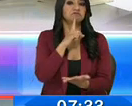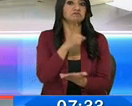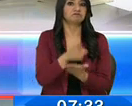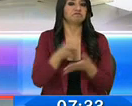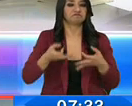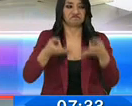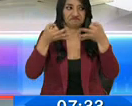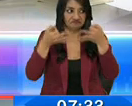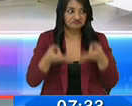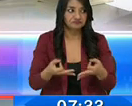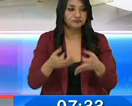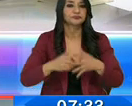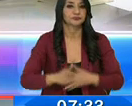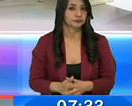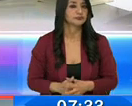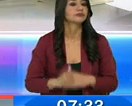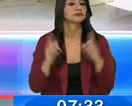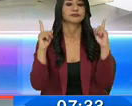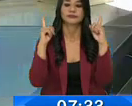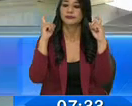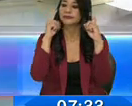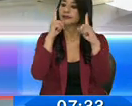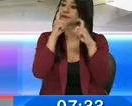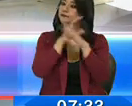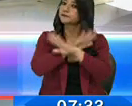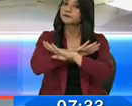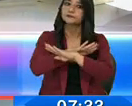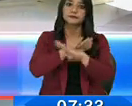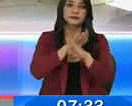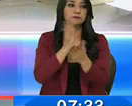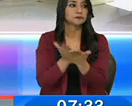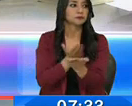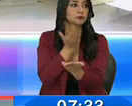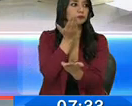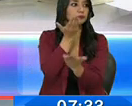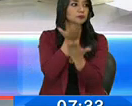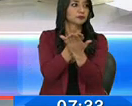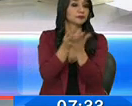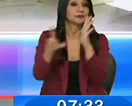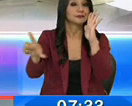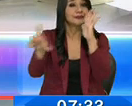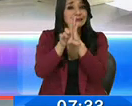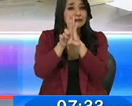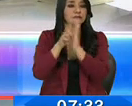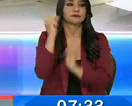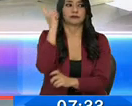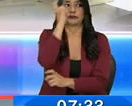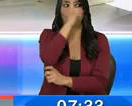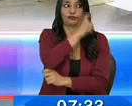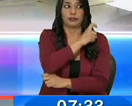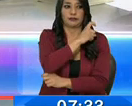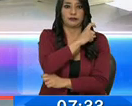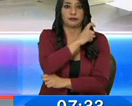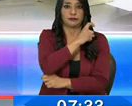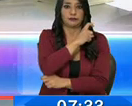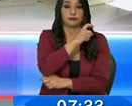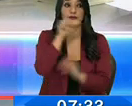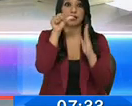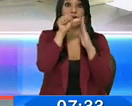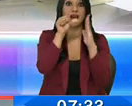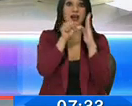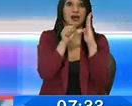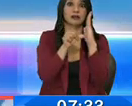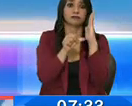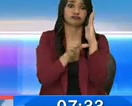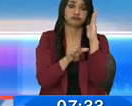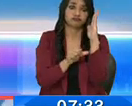ratifico la complejidad que implica esta propuesta legal en función no solamente del número de artículos, sino de